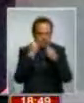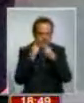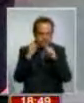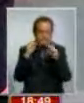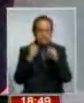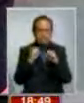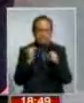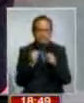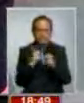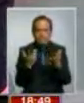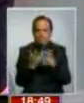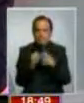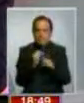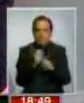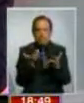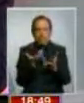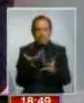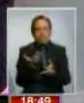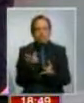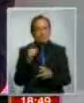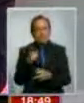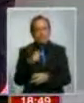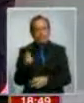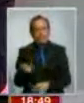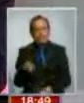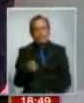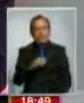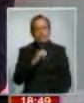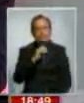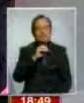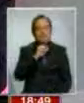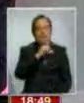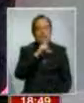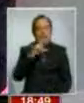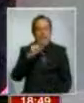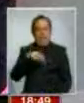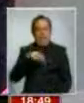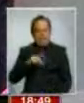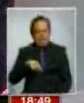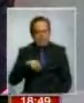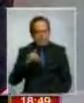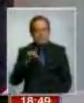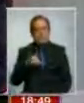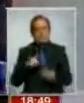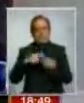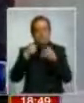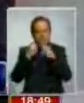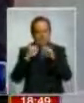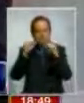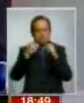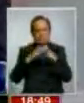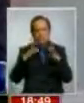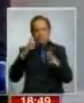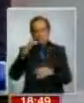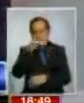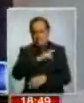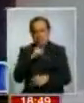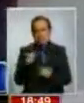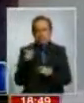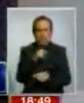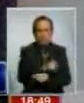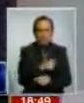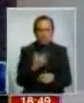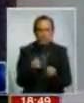que fue una bomba, porque Cotio Sandón y Andrés Alamán ganaron con muchas dificultades, o sea, había mucho